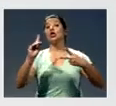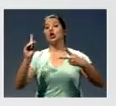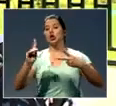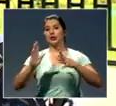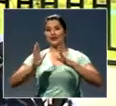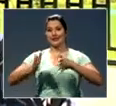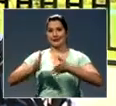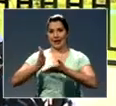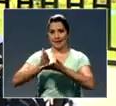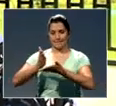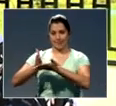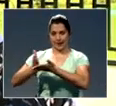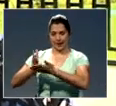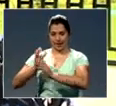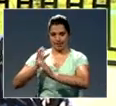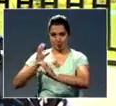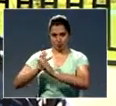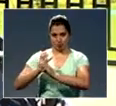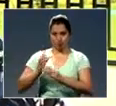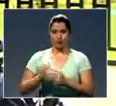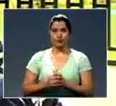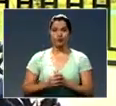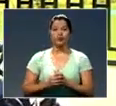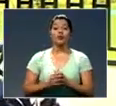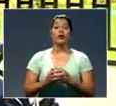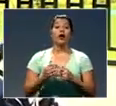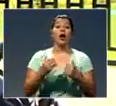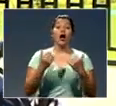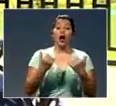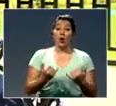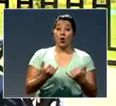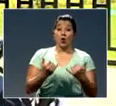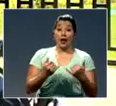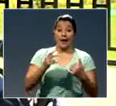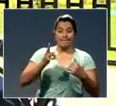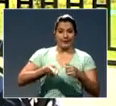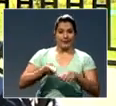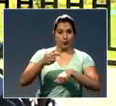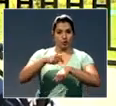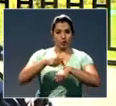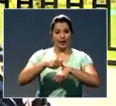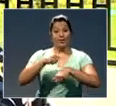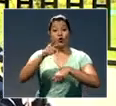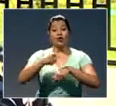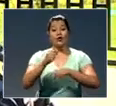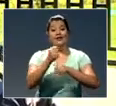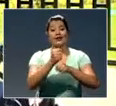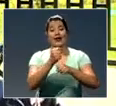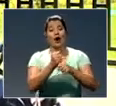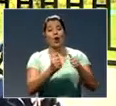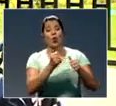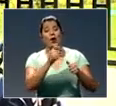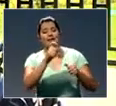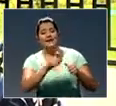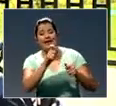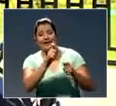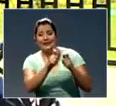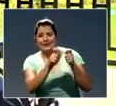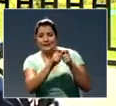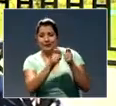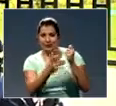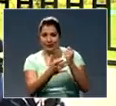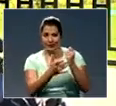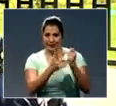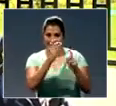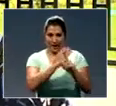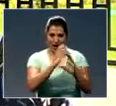operador. Mientras esté trabajando paralelamente en definir cuáles son las especificaciones técnicas de las unidades, poder tener eventualmente el avance